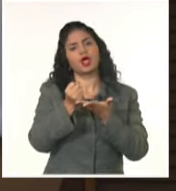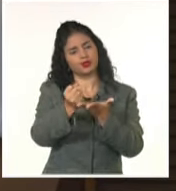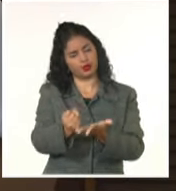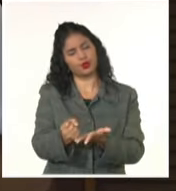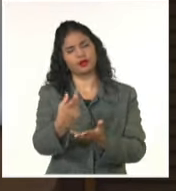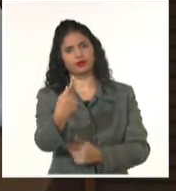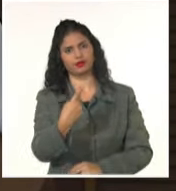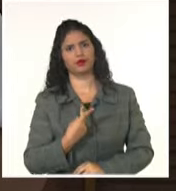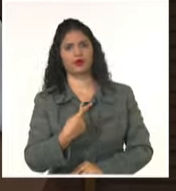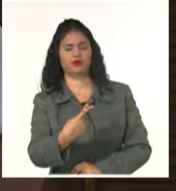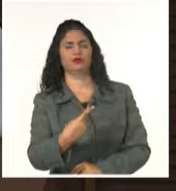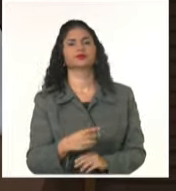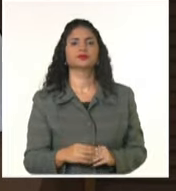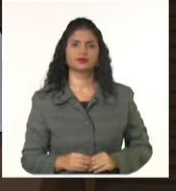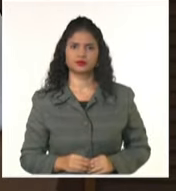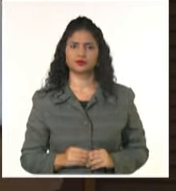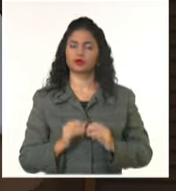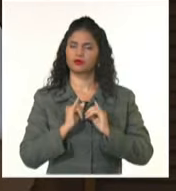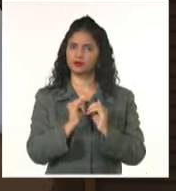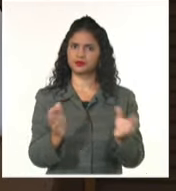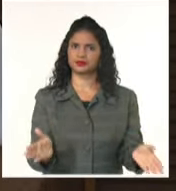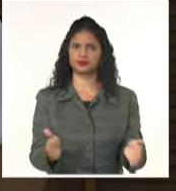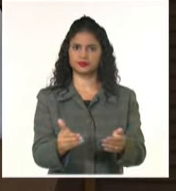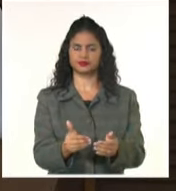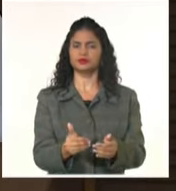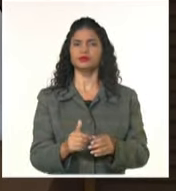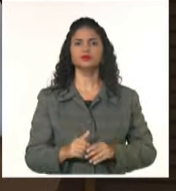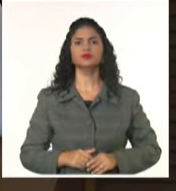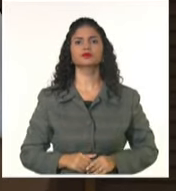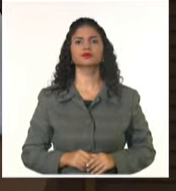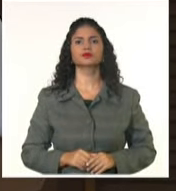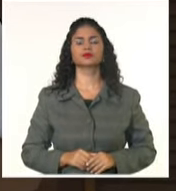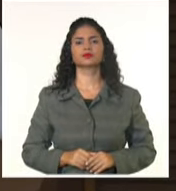interparlamentaria. Este es un reporte de un equipo de